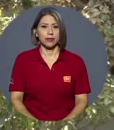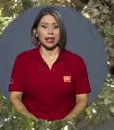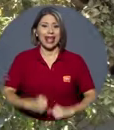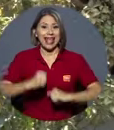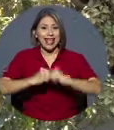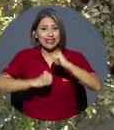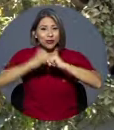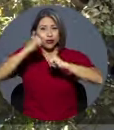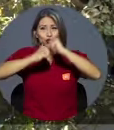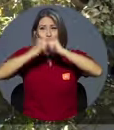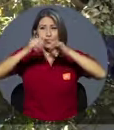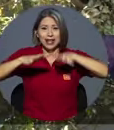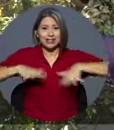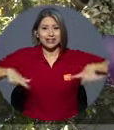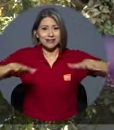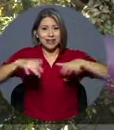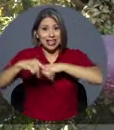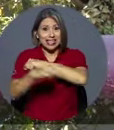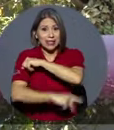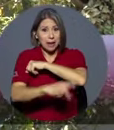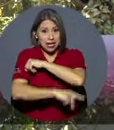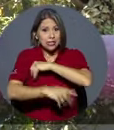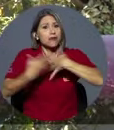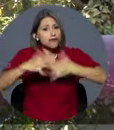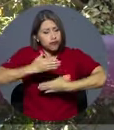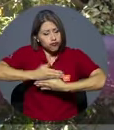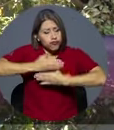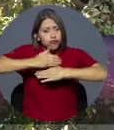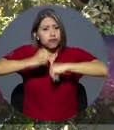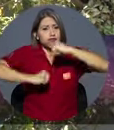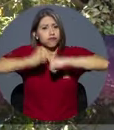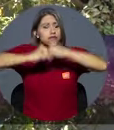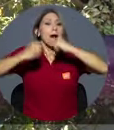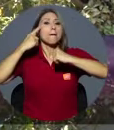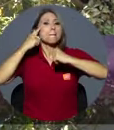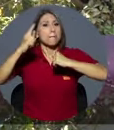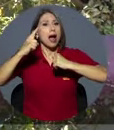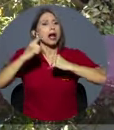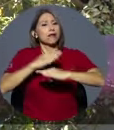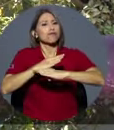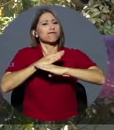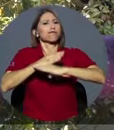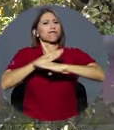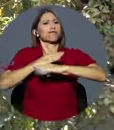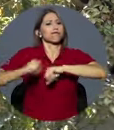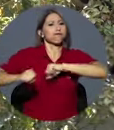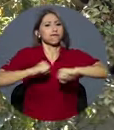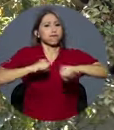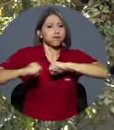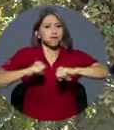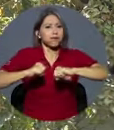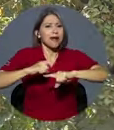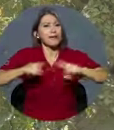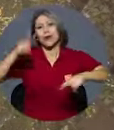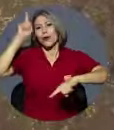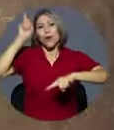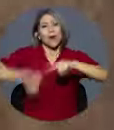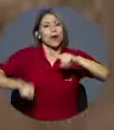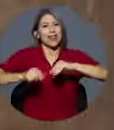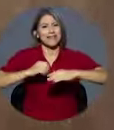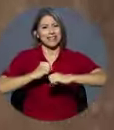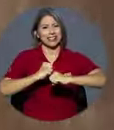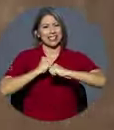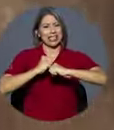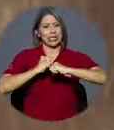Las estructuras en este país son construidas para resistir en general eventos sísmicos importantes, pero no pueden resistir un